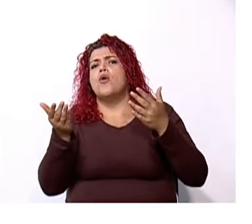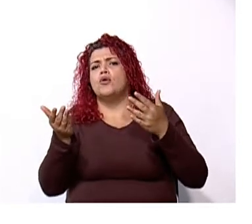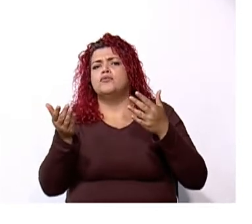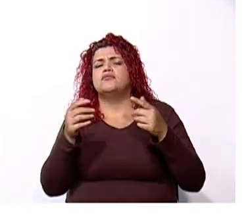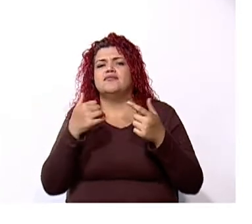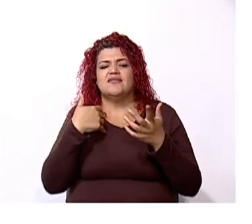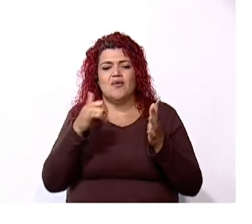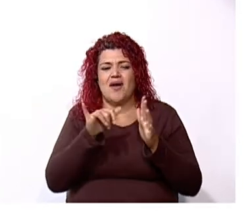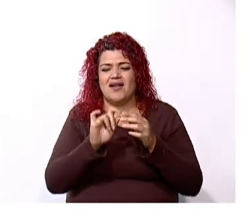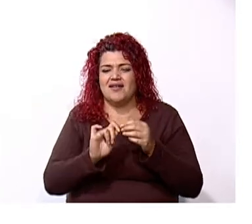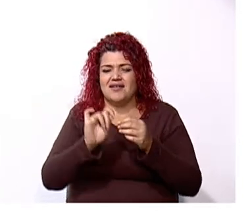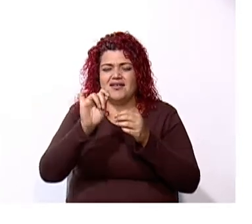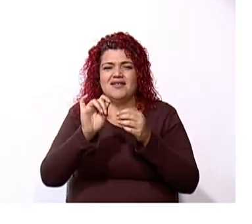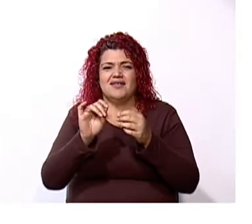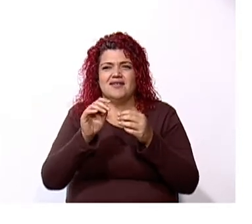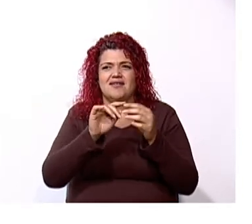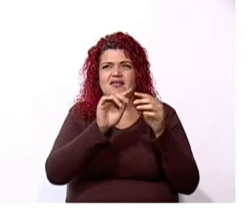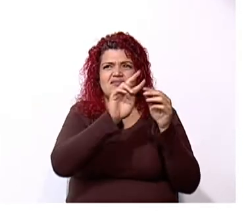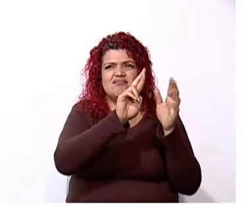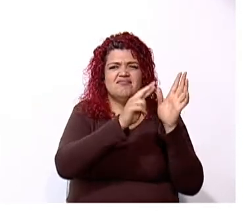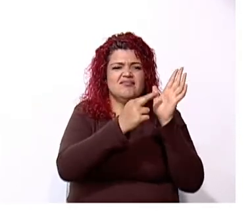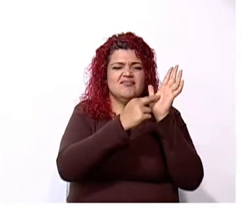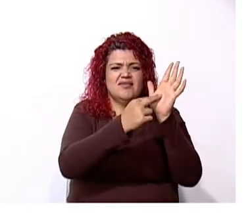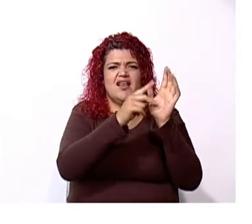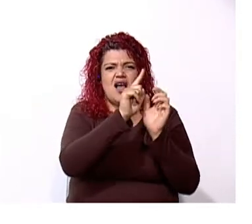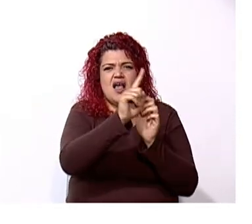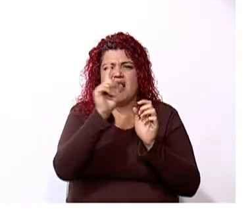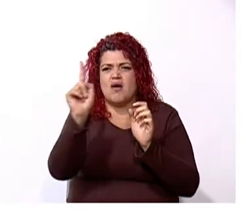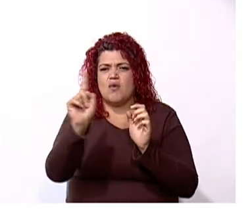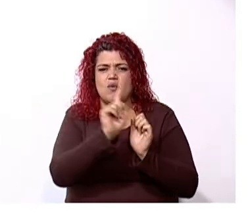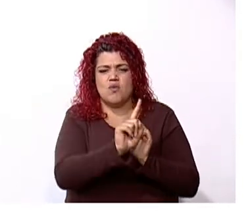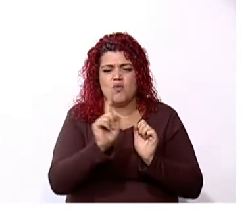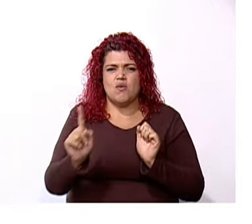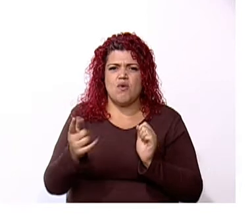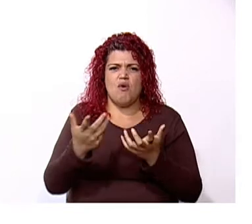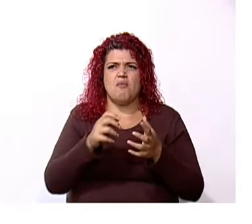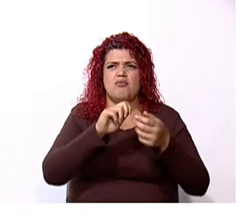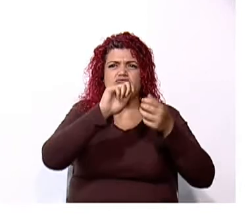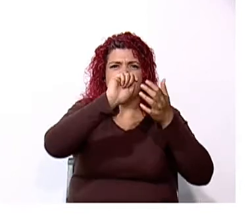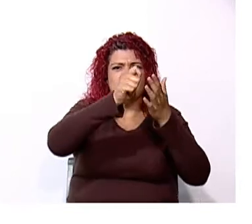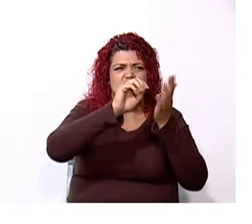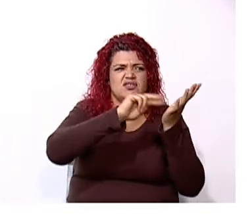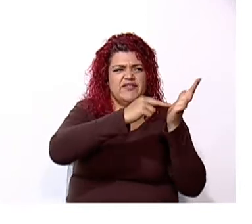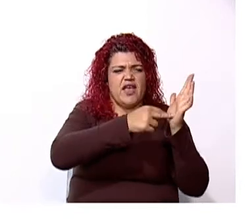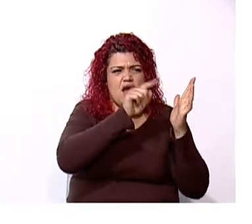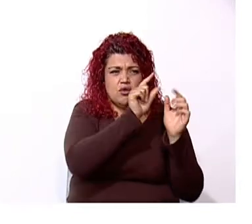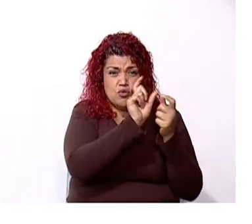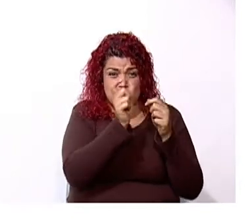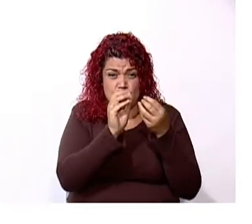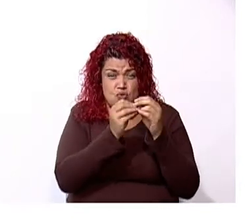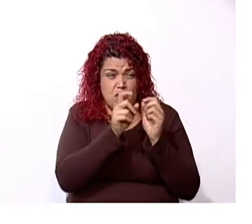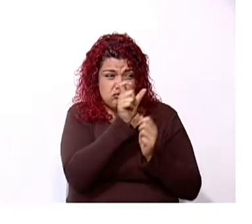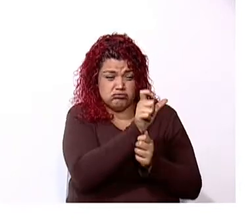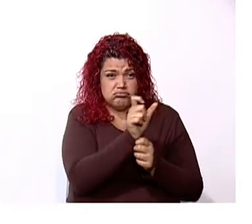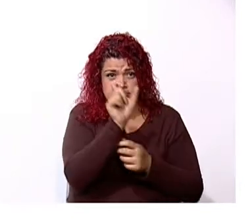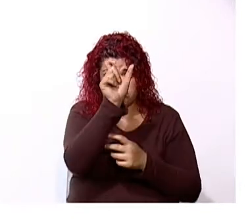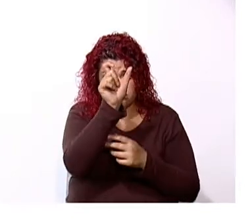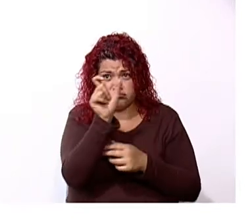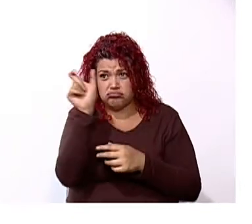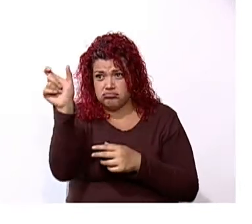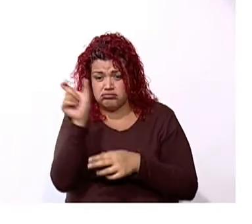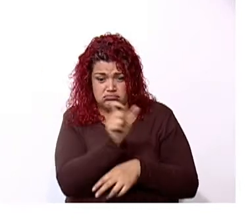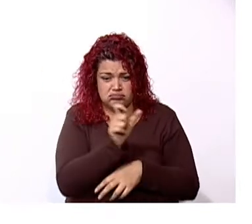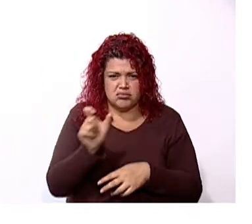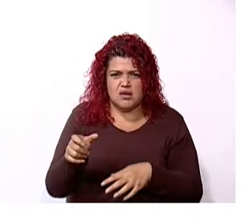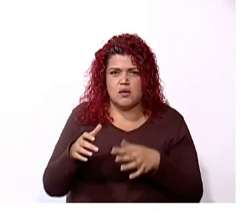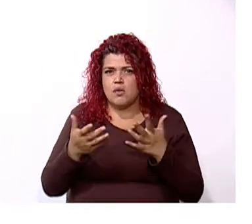literal. Vamos, chicos, ustedes pueden, recuerden que sí se puede y ustedes son unos campeones y